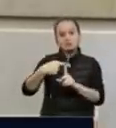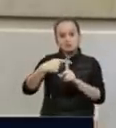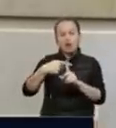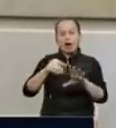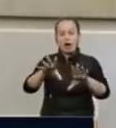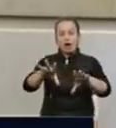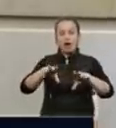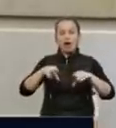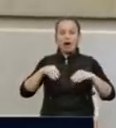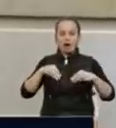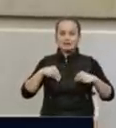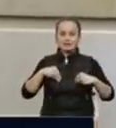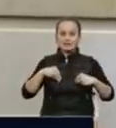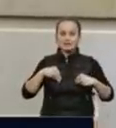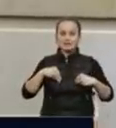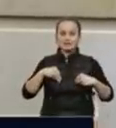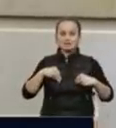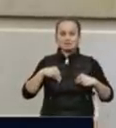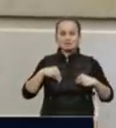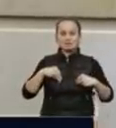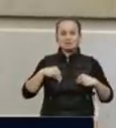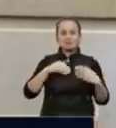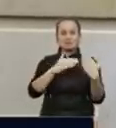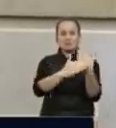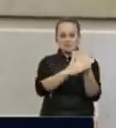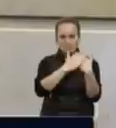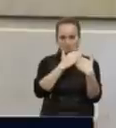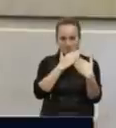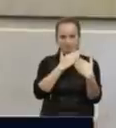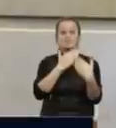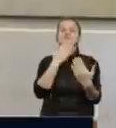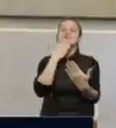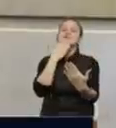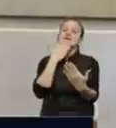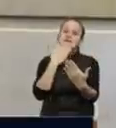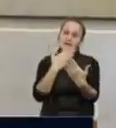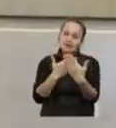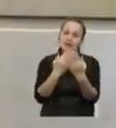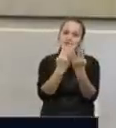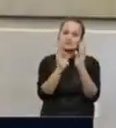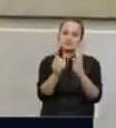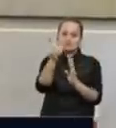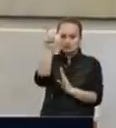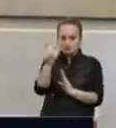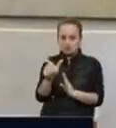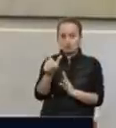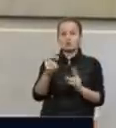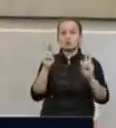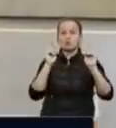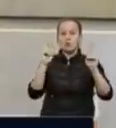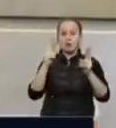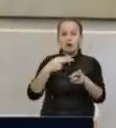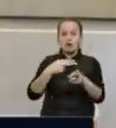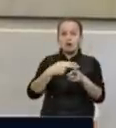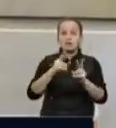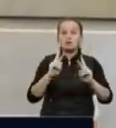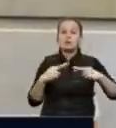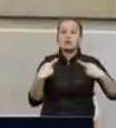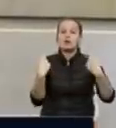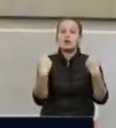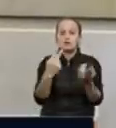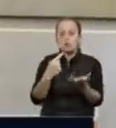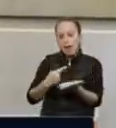acepto esa invitación, senador, y espero que pronto podamos tener una reunión con